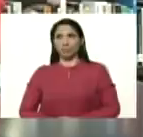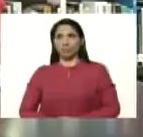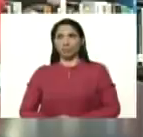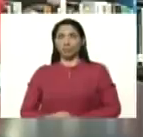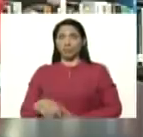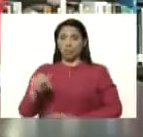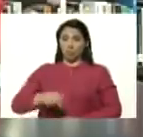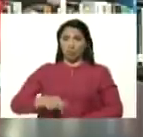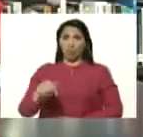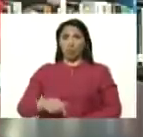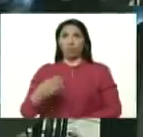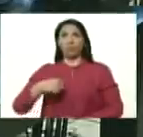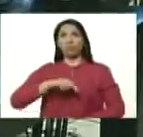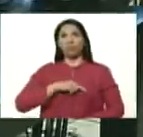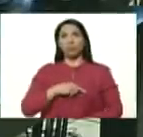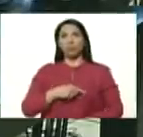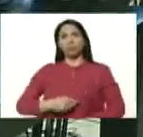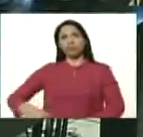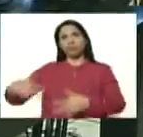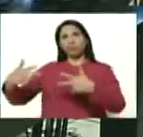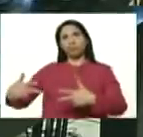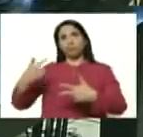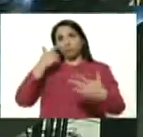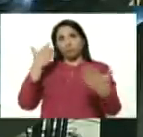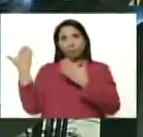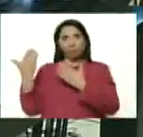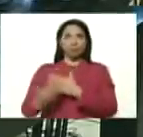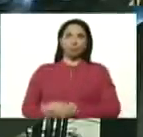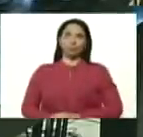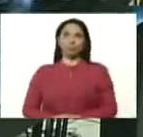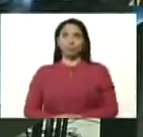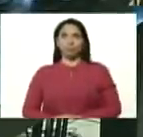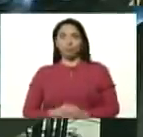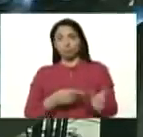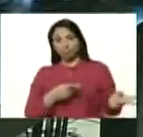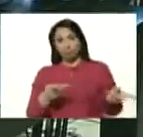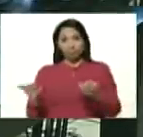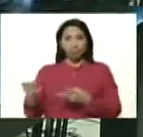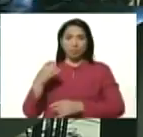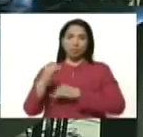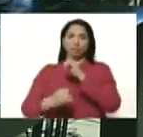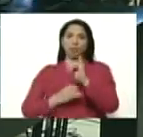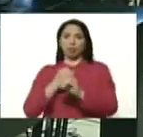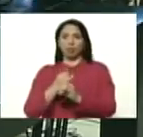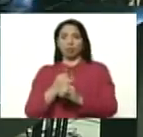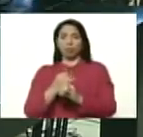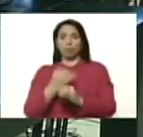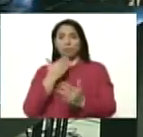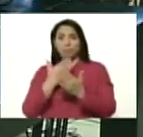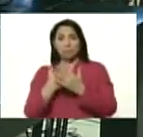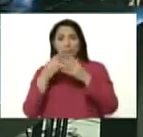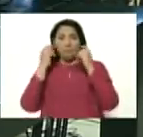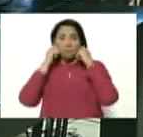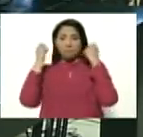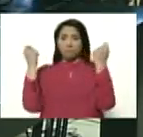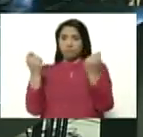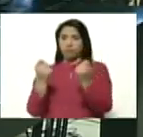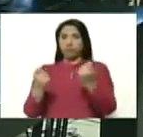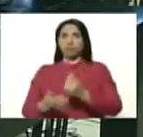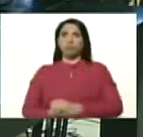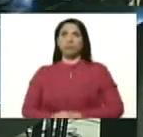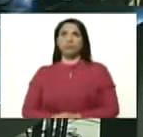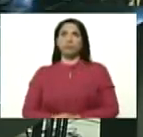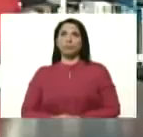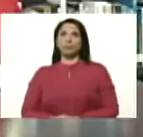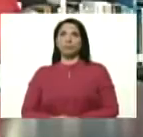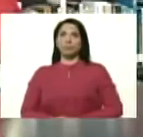con participación vía streaming de invitados internacionales. Con su permiso, voy a retirar el